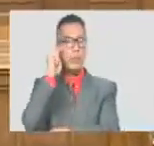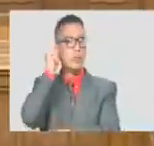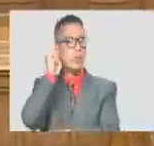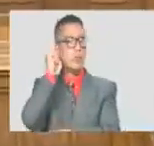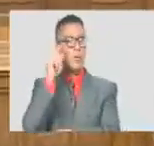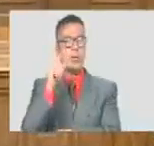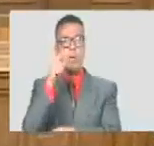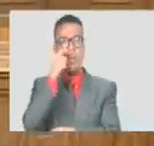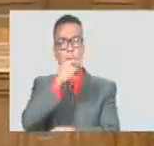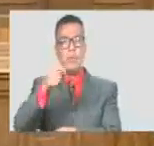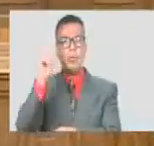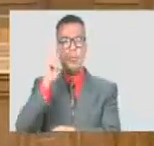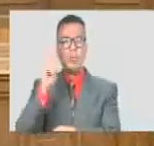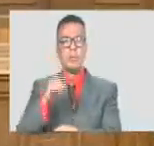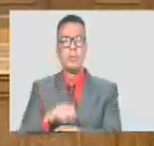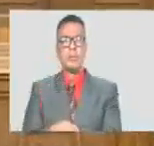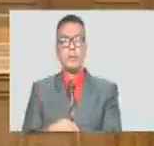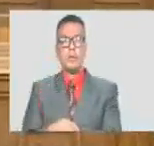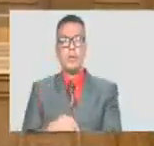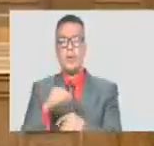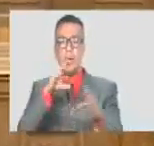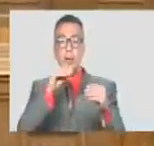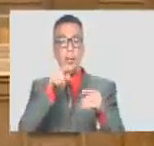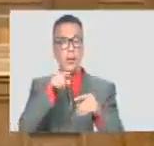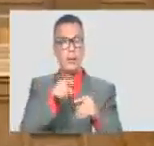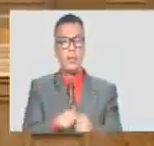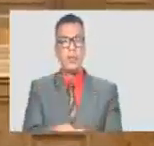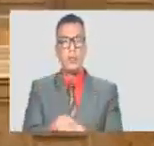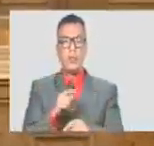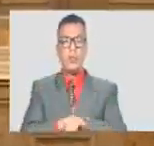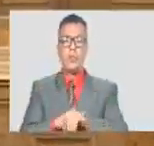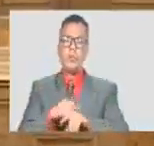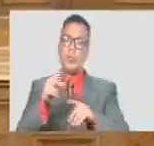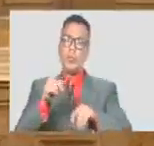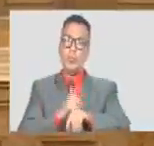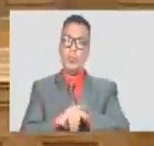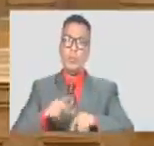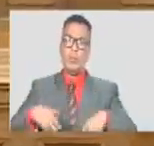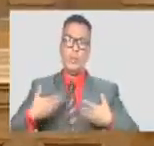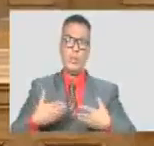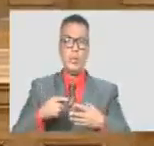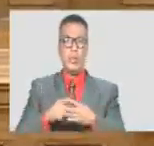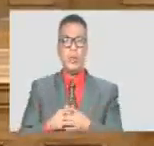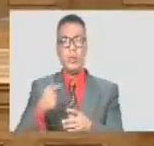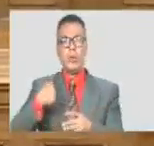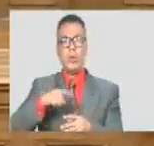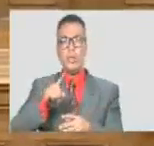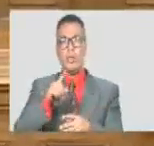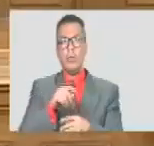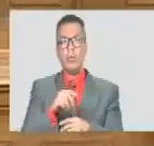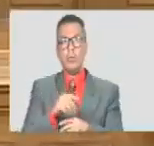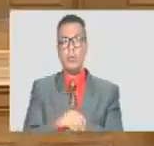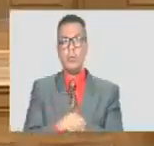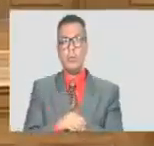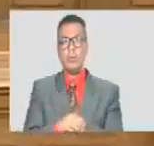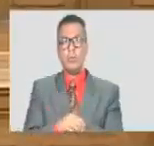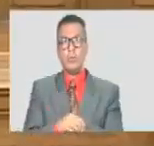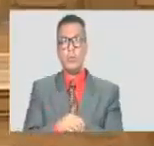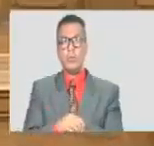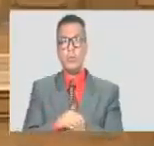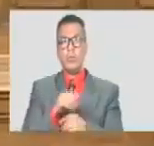al pueblo de Venezuela. Me toca hablar justo después de un momento emotivo, así que no es fácil porque uno tiene como que ahí, ¿no?,